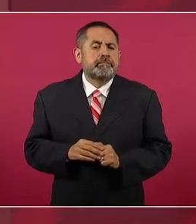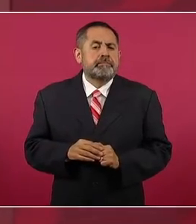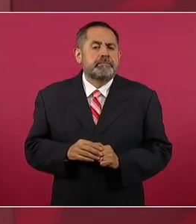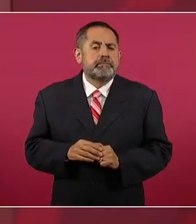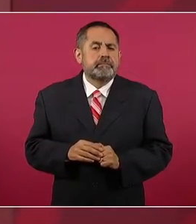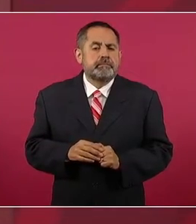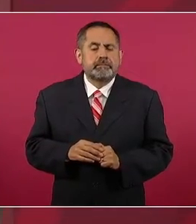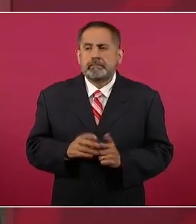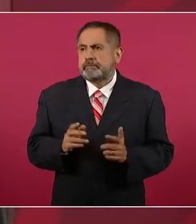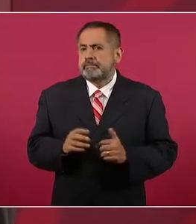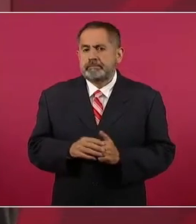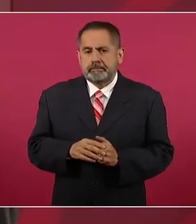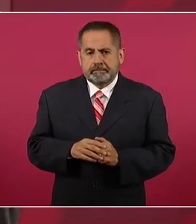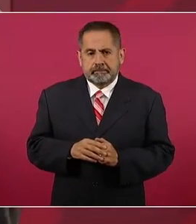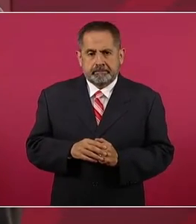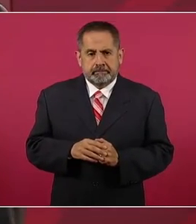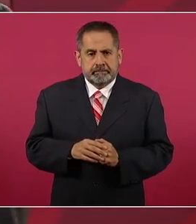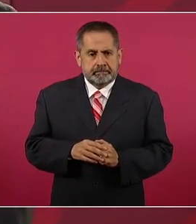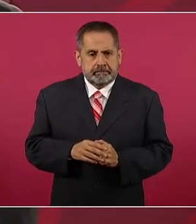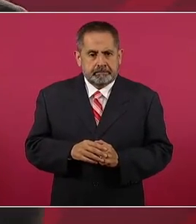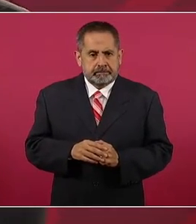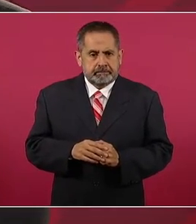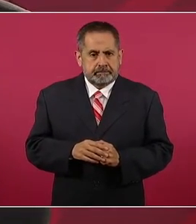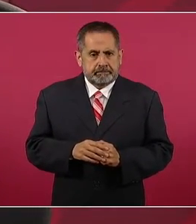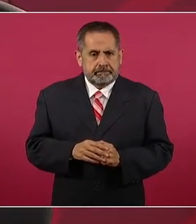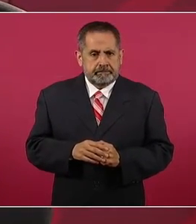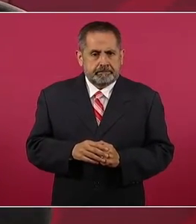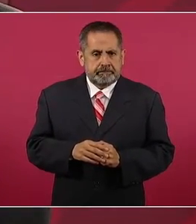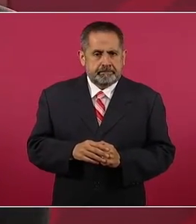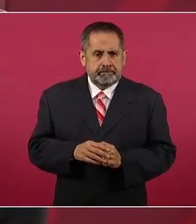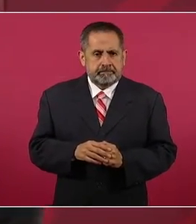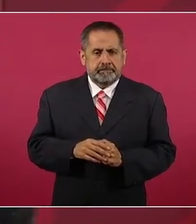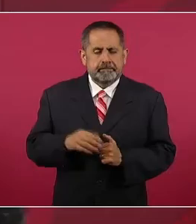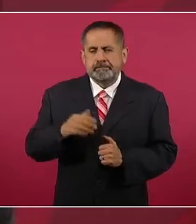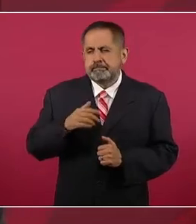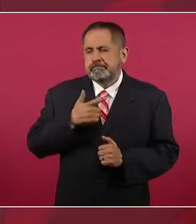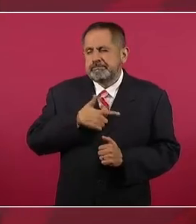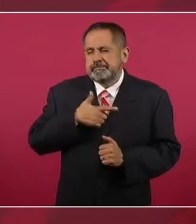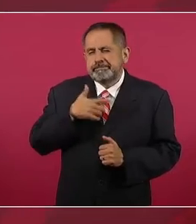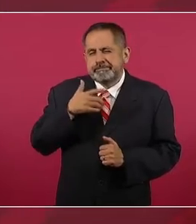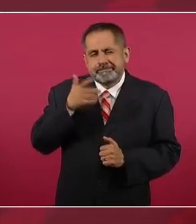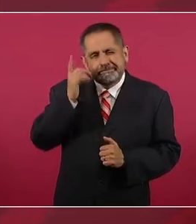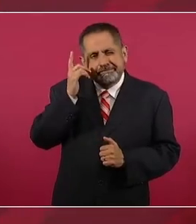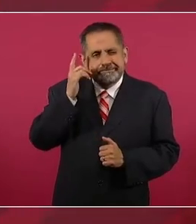me gustaría que los adversarios,